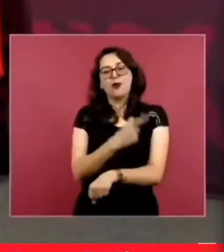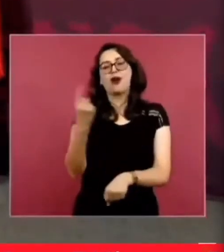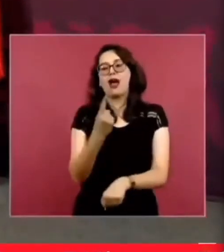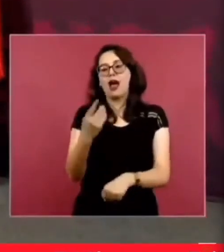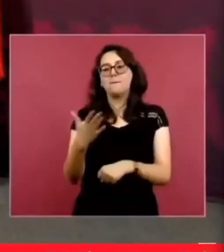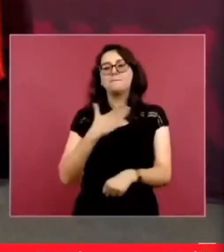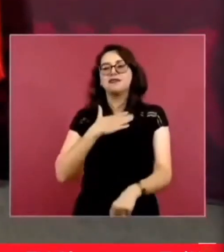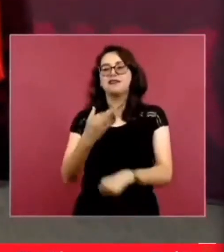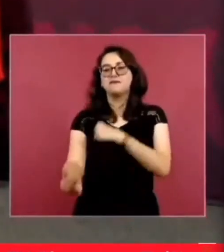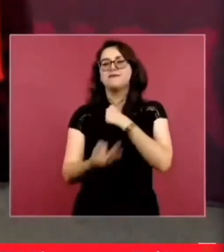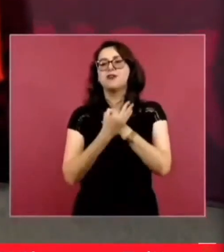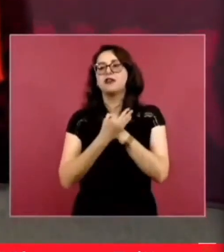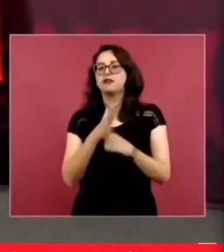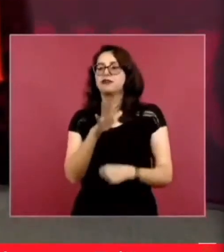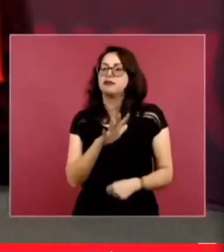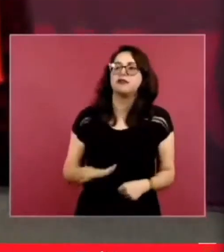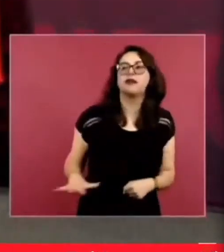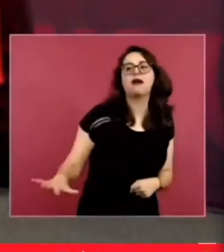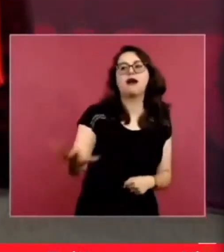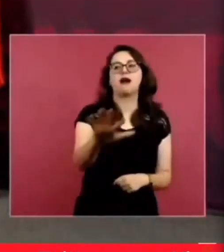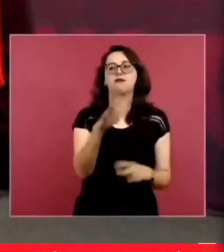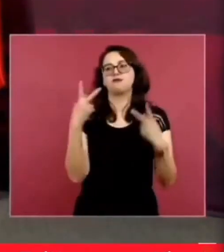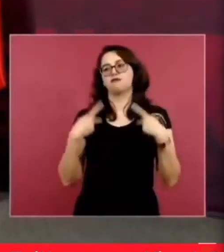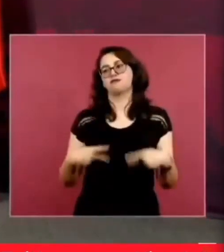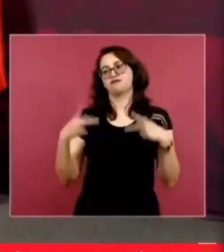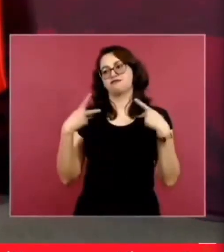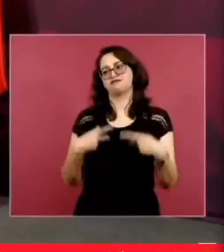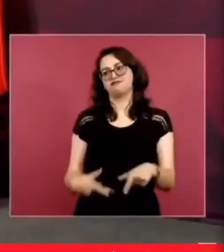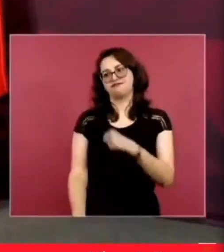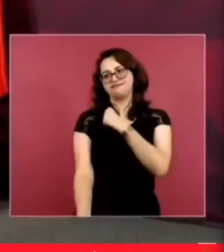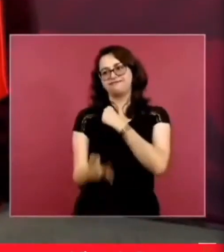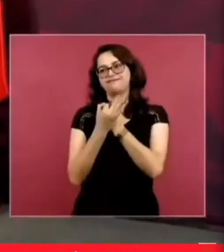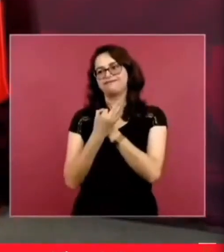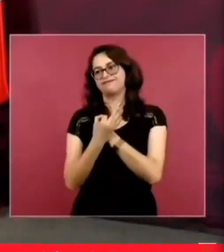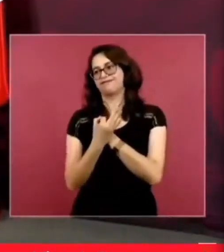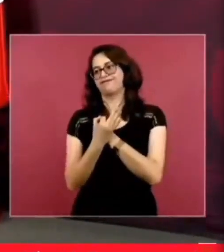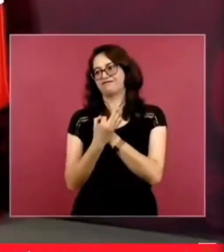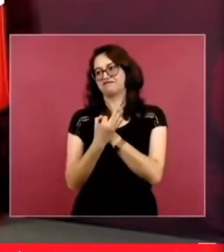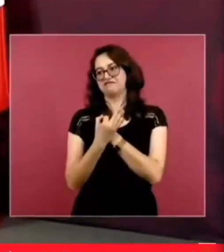Eso los jóvenes tienen que